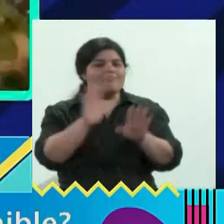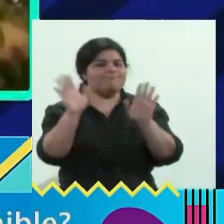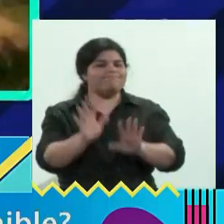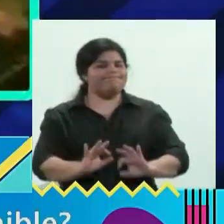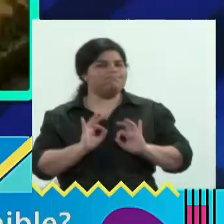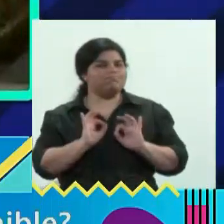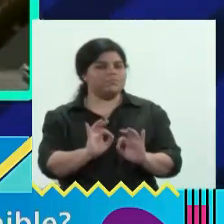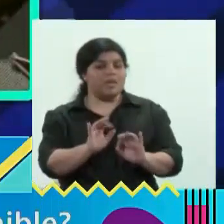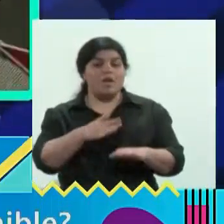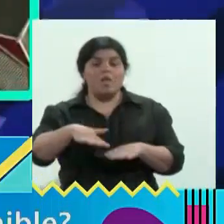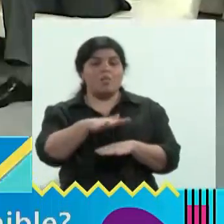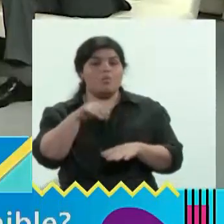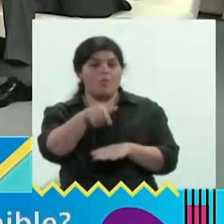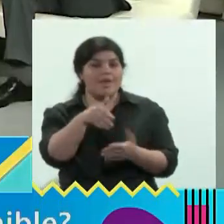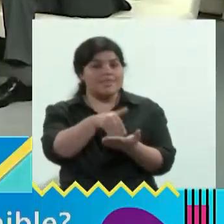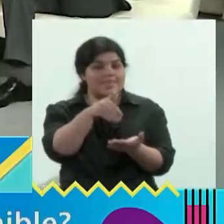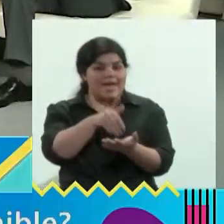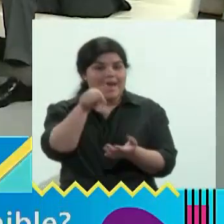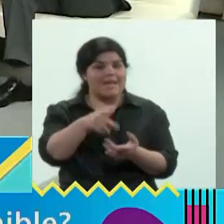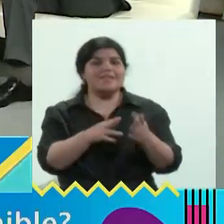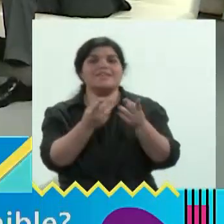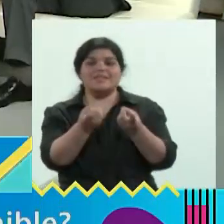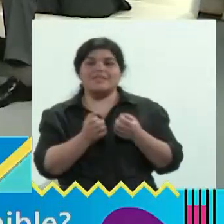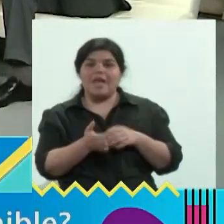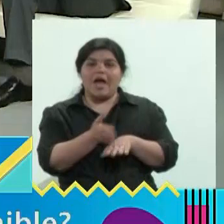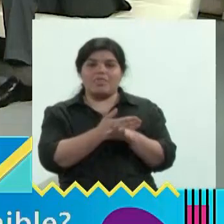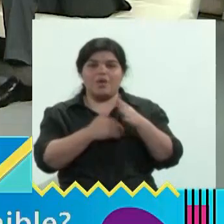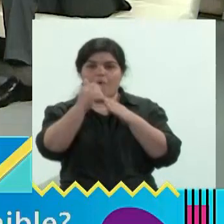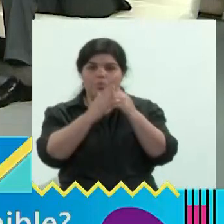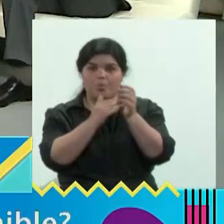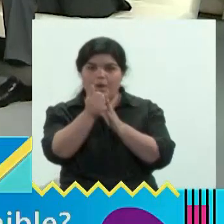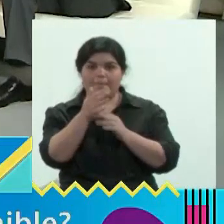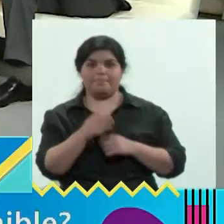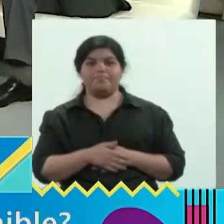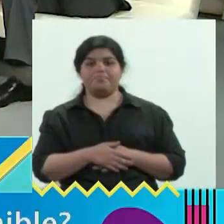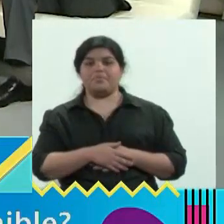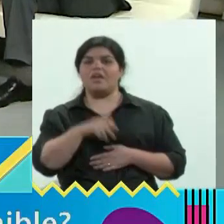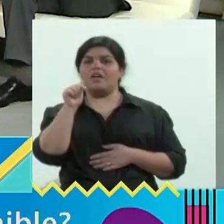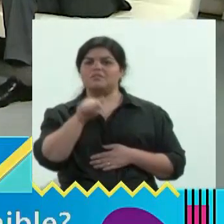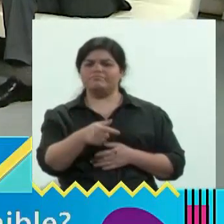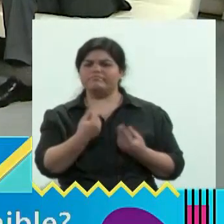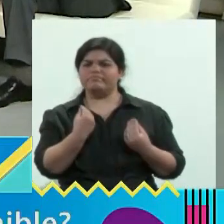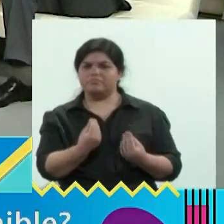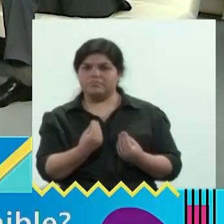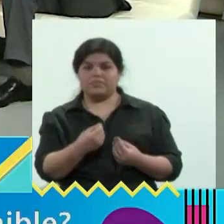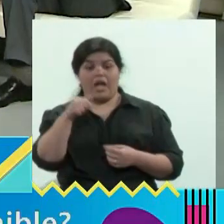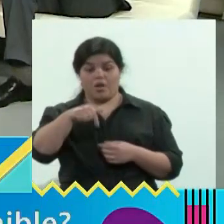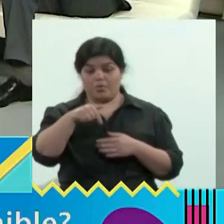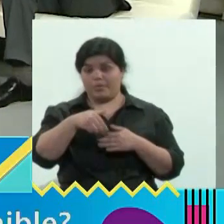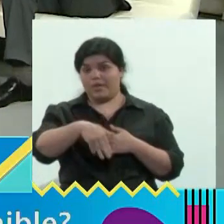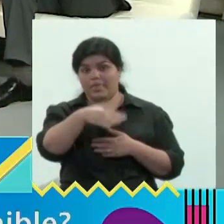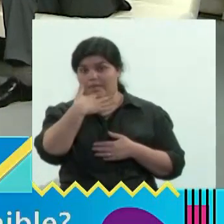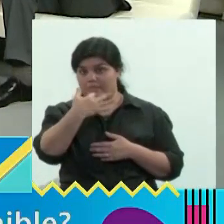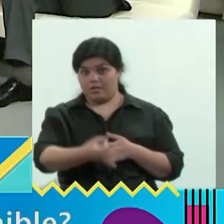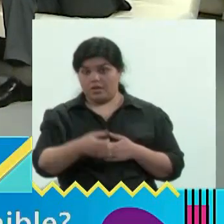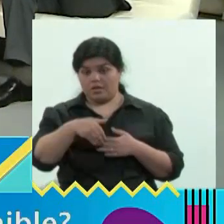un espacio, es un territorio que se tiene que construir, ¿no? Y entonces, bueno, entender de que la realidad que estamos viviendo